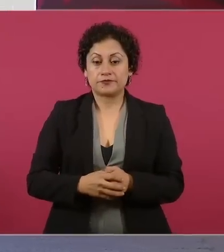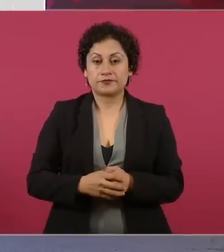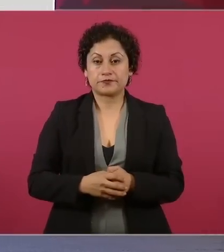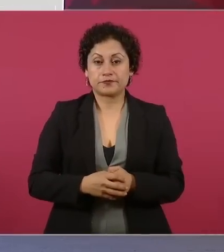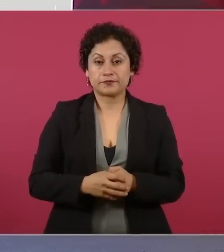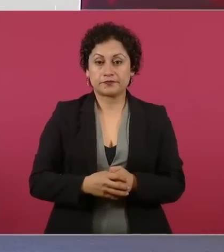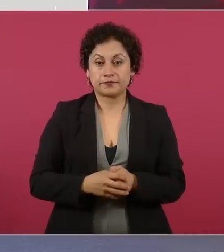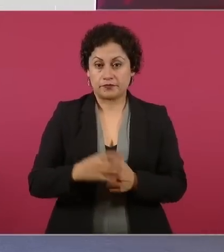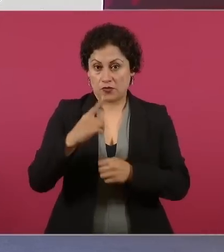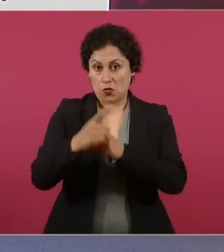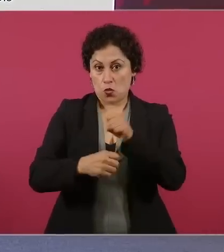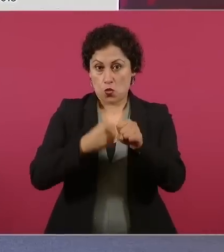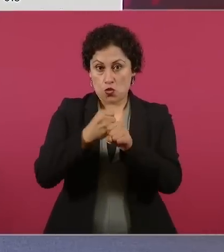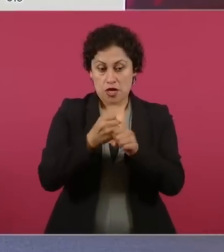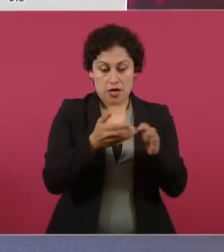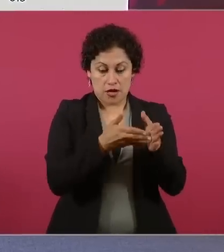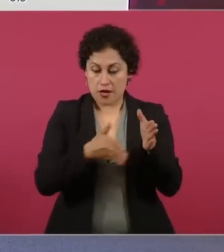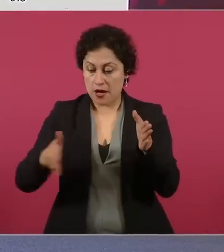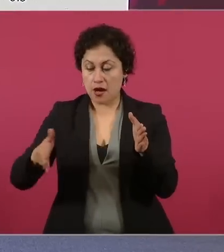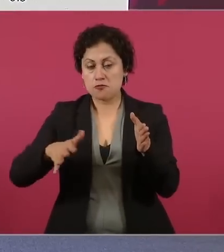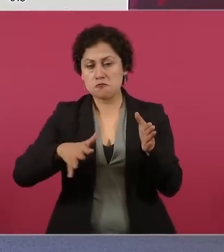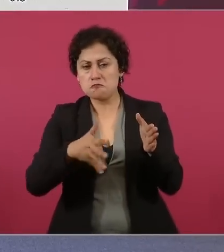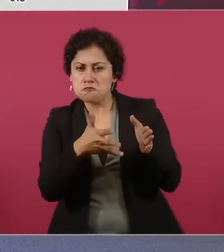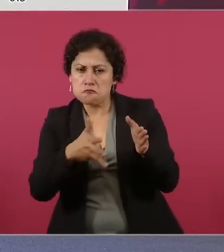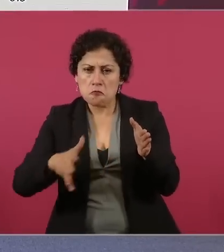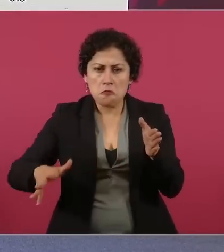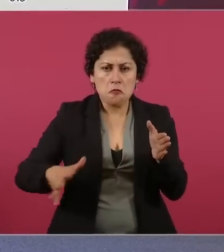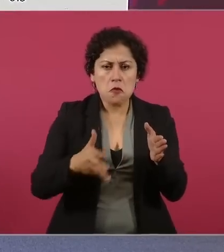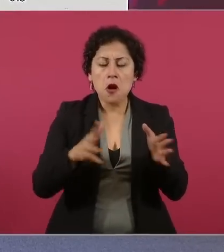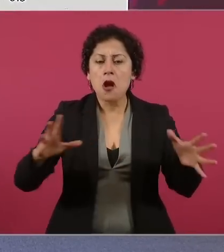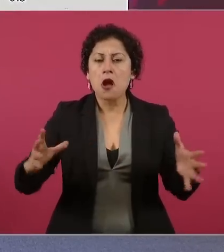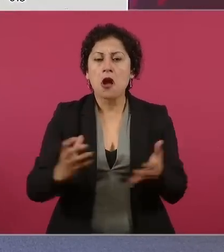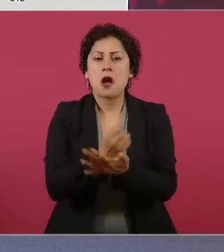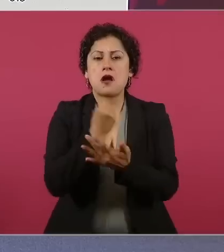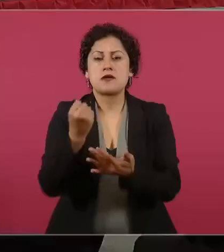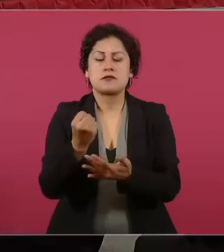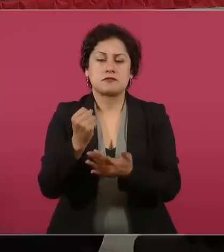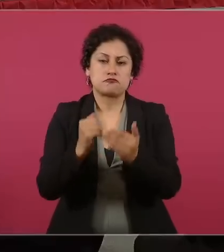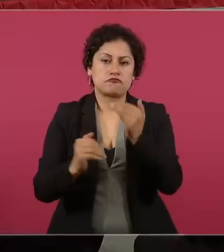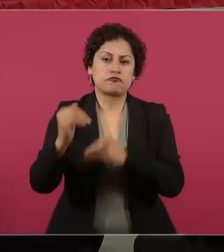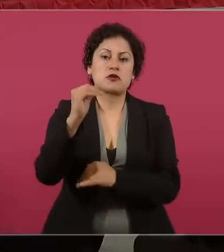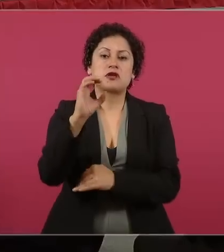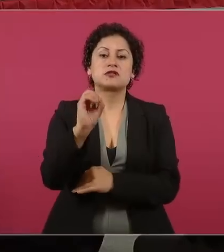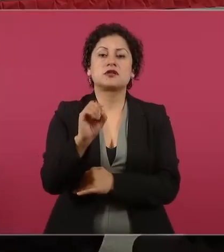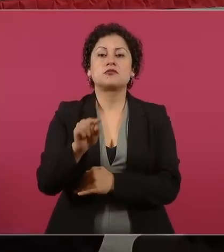promedio anual de crecimiento, que eso es